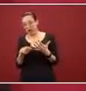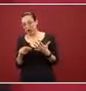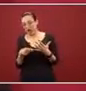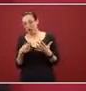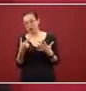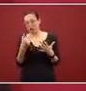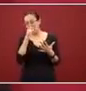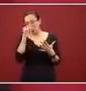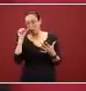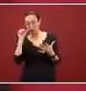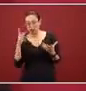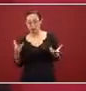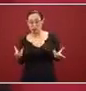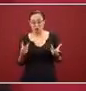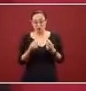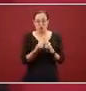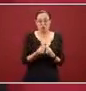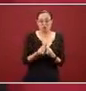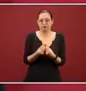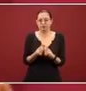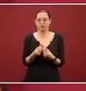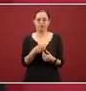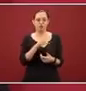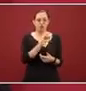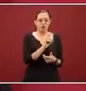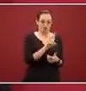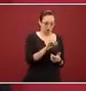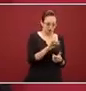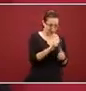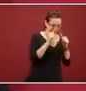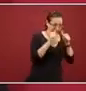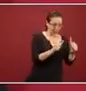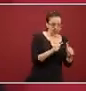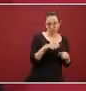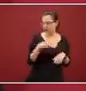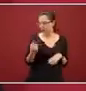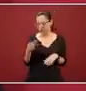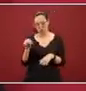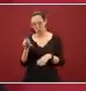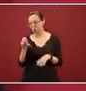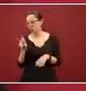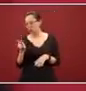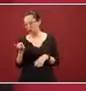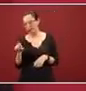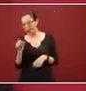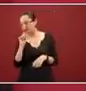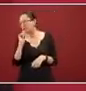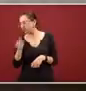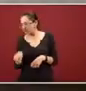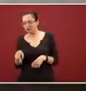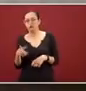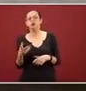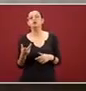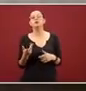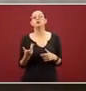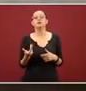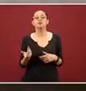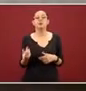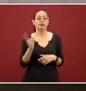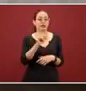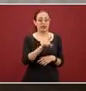esta combinación de ver pacientes COVID y no COVID. INER y Nutrición muy predominantemente